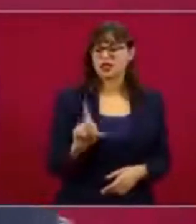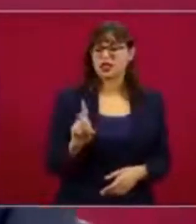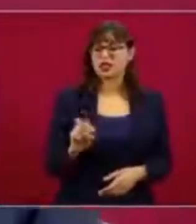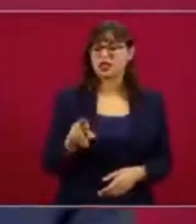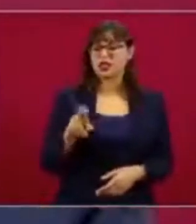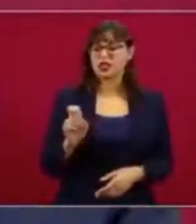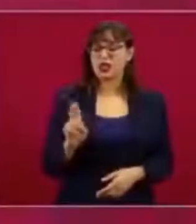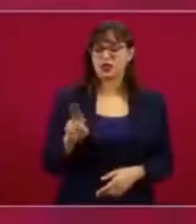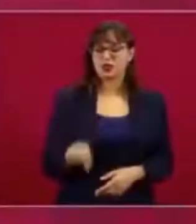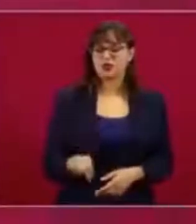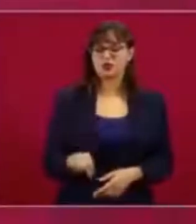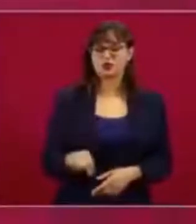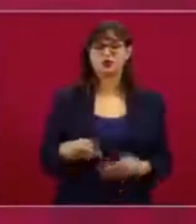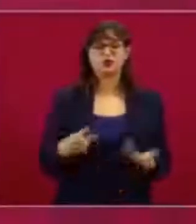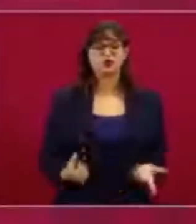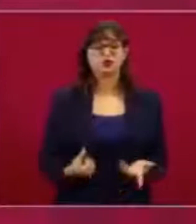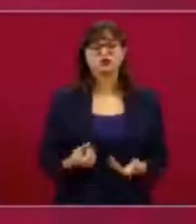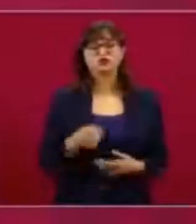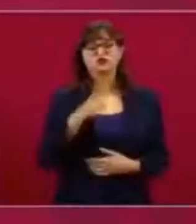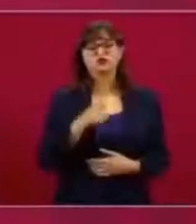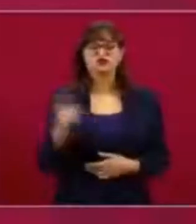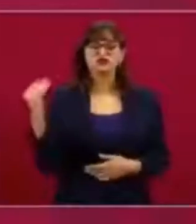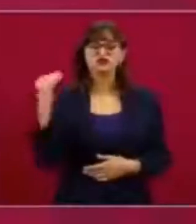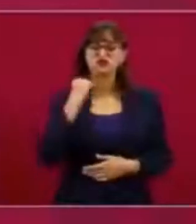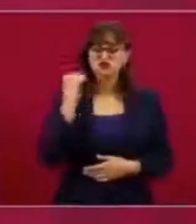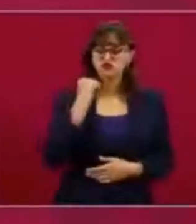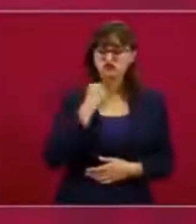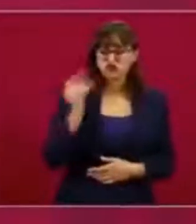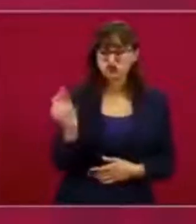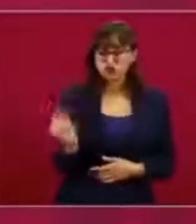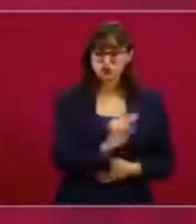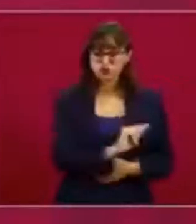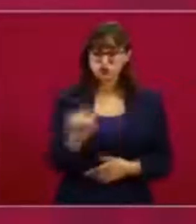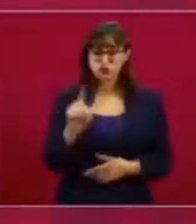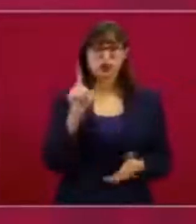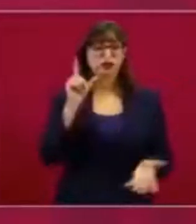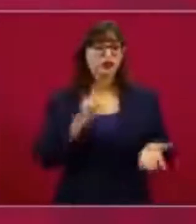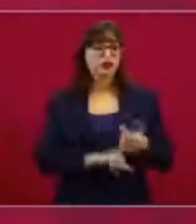estaba un abogado famoso en Fonatur,